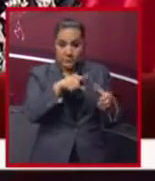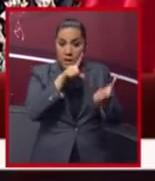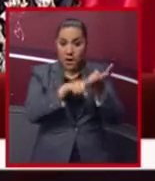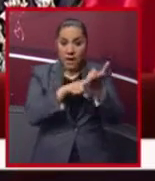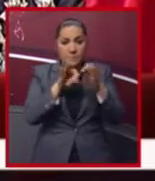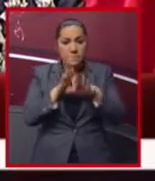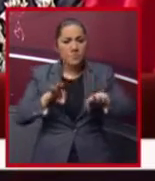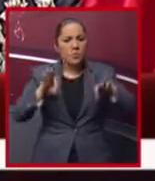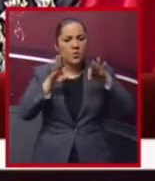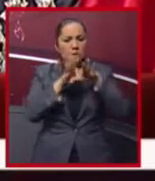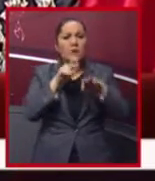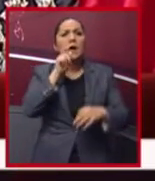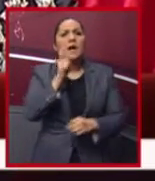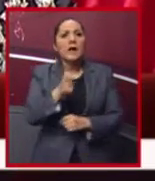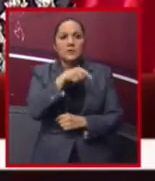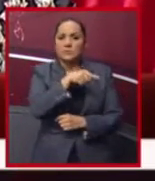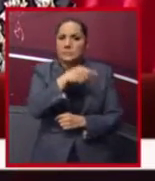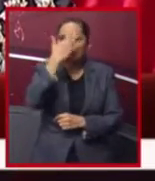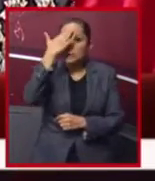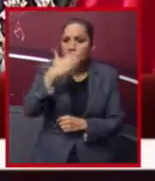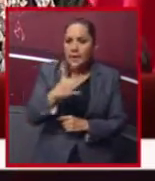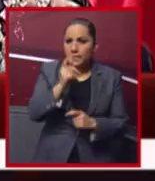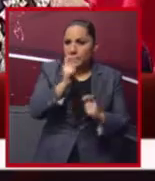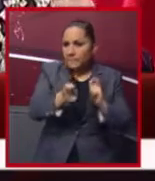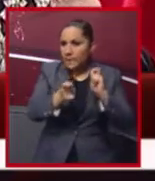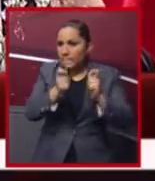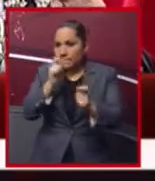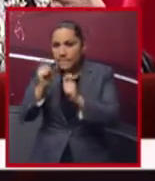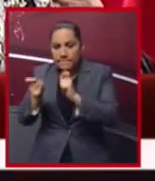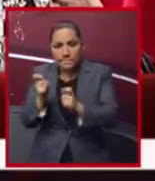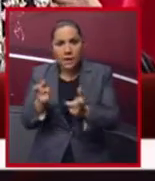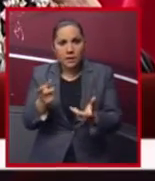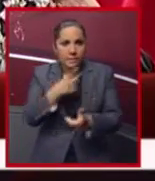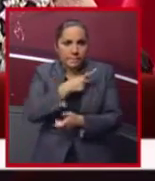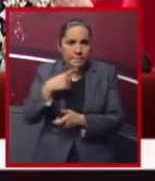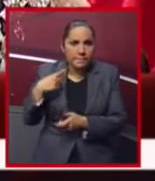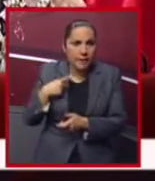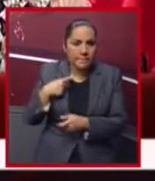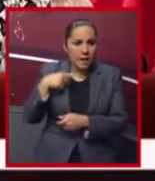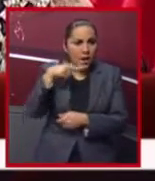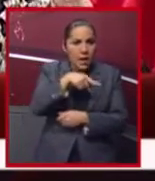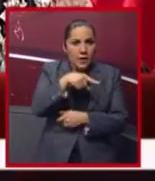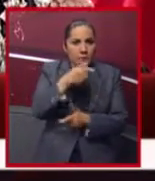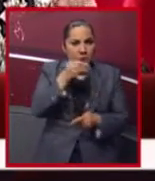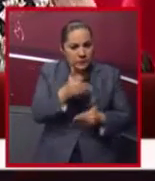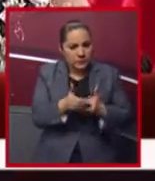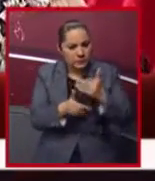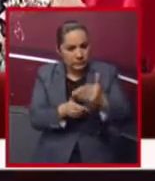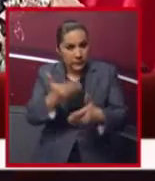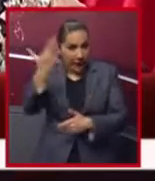tiene conocimiento de las cosas y que pues va en el buen camino con los